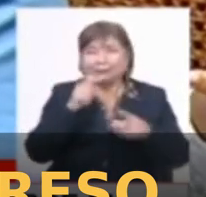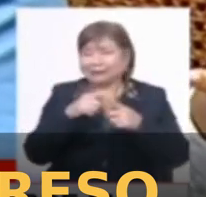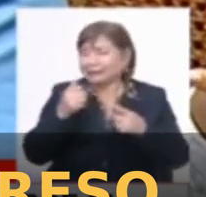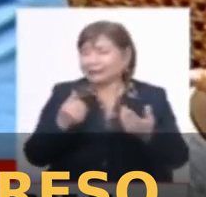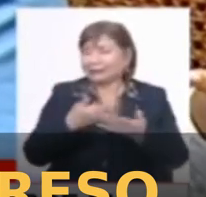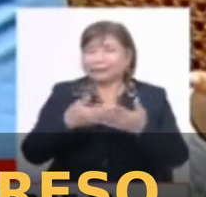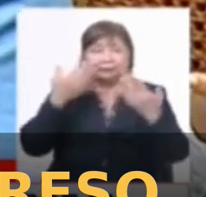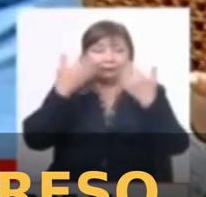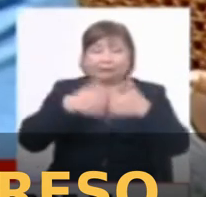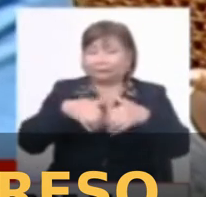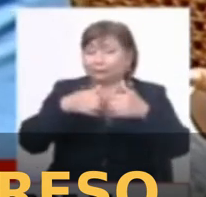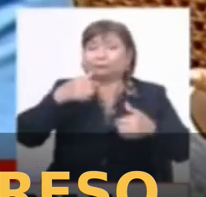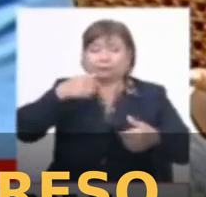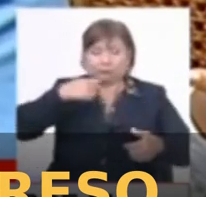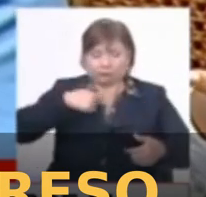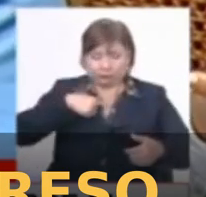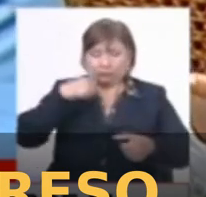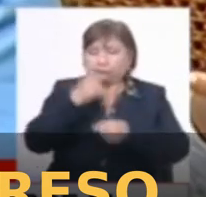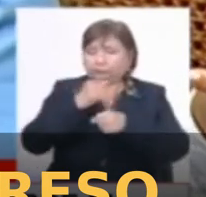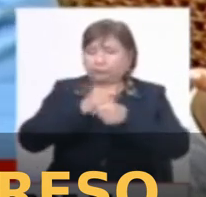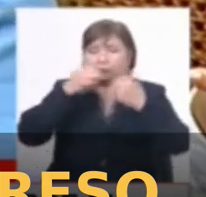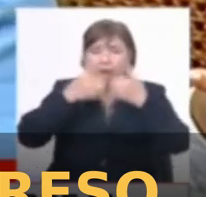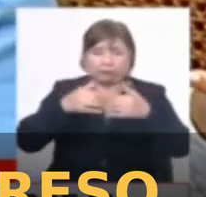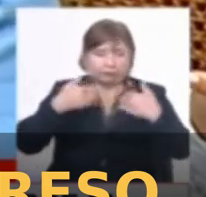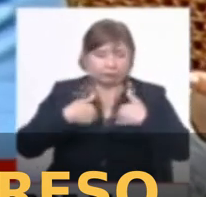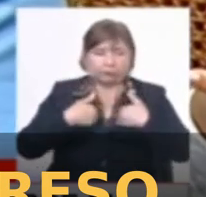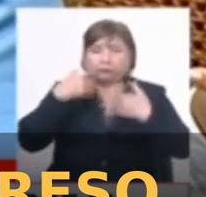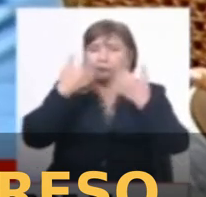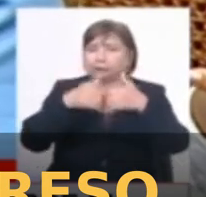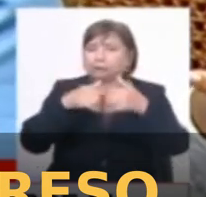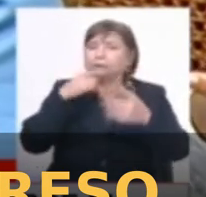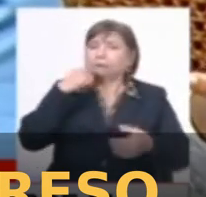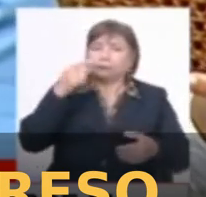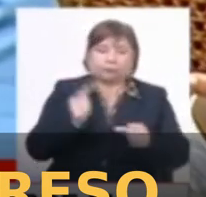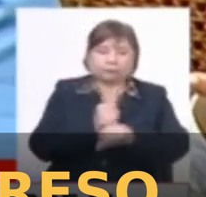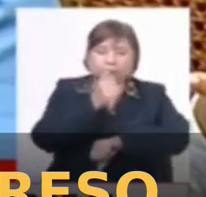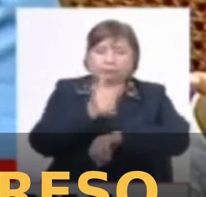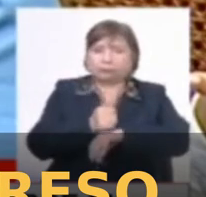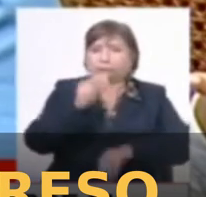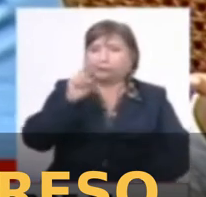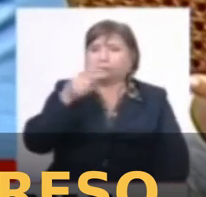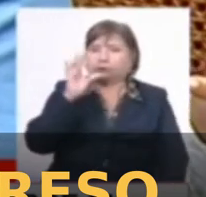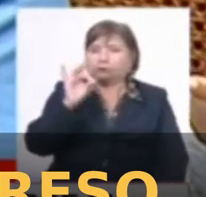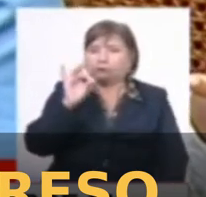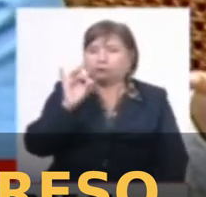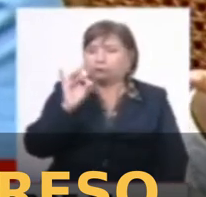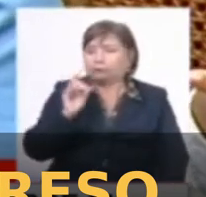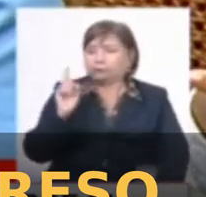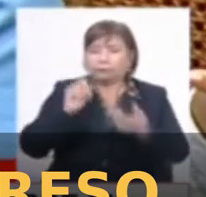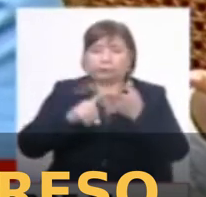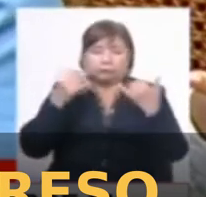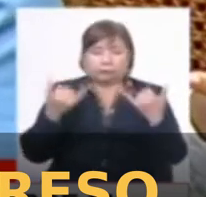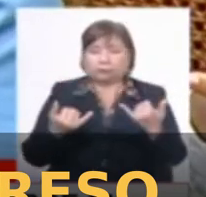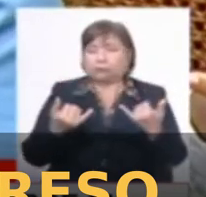encuentra las empresas. Yo trabajaba por una empresa, es más, tengo mis empresas que han sido creadas desde el 2008 hasta la